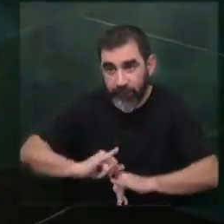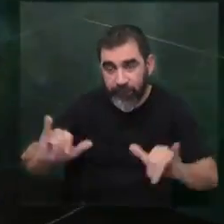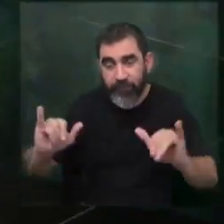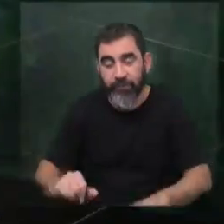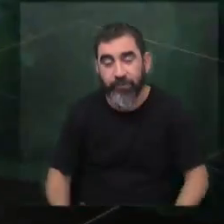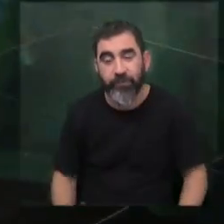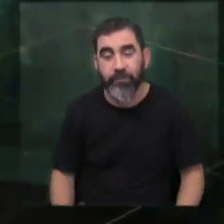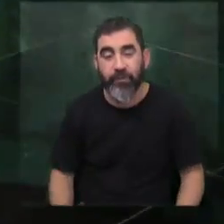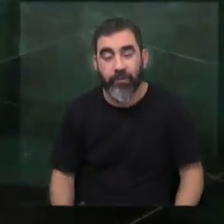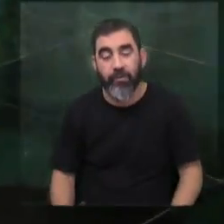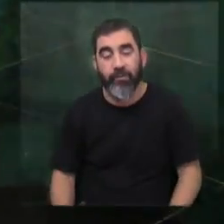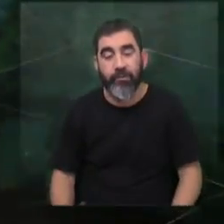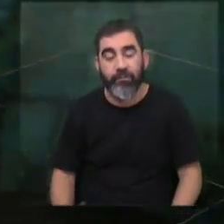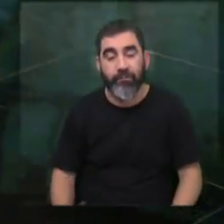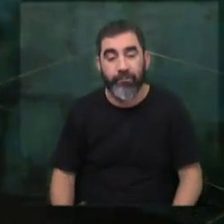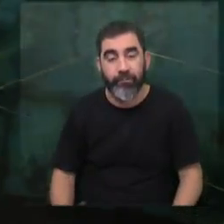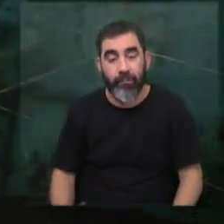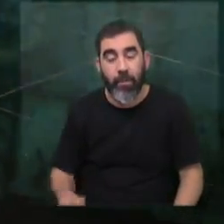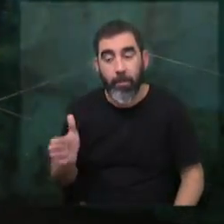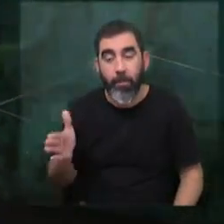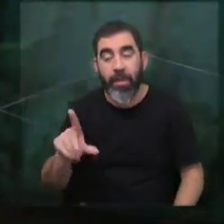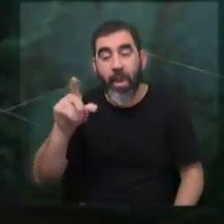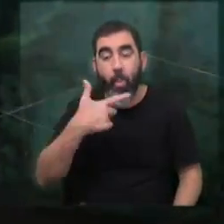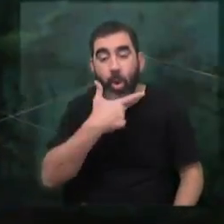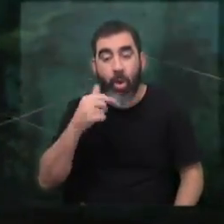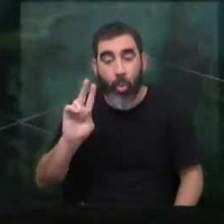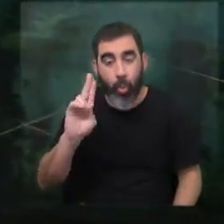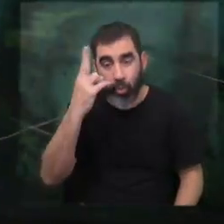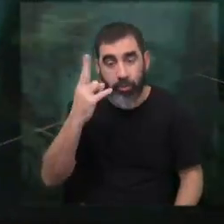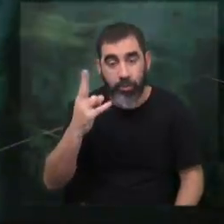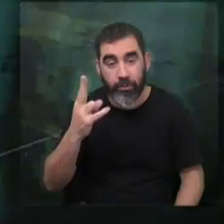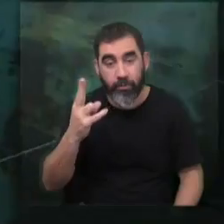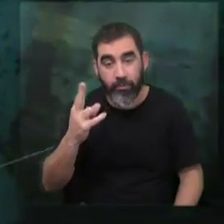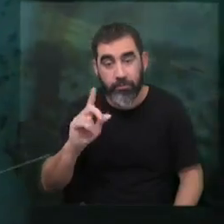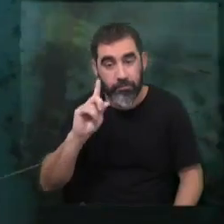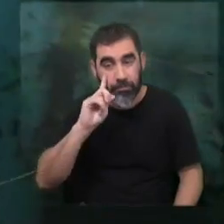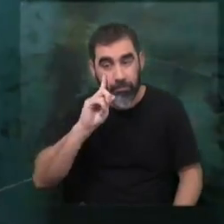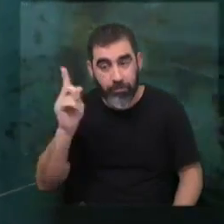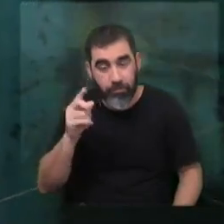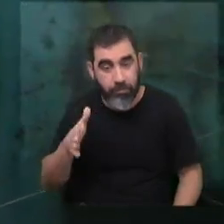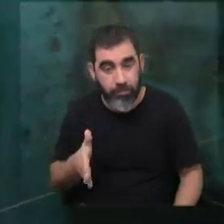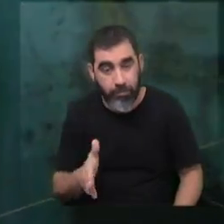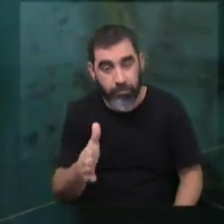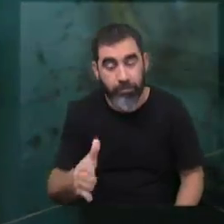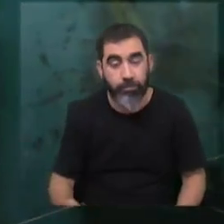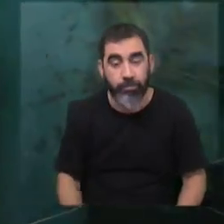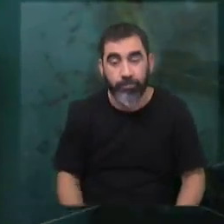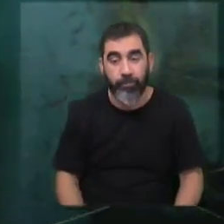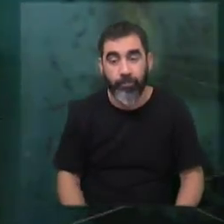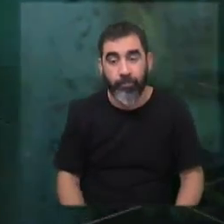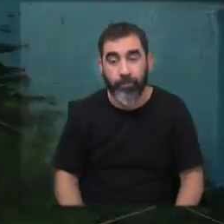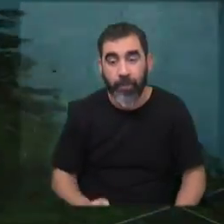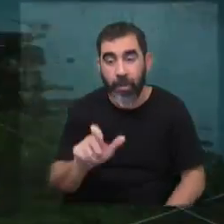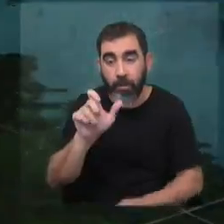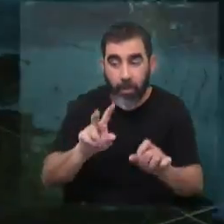La semana pasada. Perfecto. Peces de agua dulce del Uruguay, grandes desconocidos, me animo a decir, por todos nosotros. Claro, Porque, la gente no lo ve